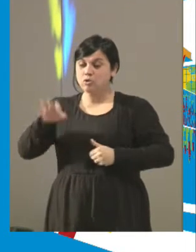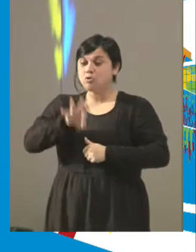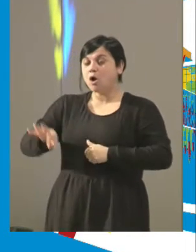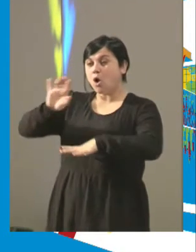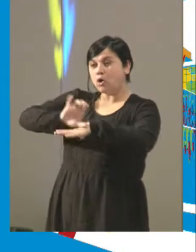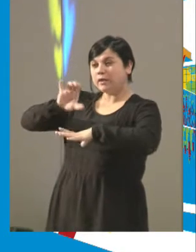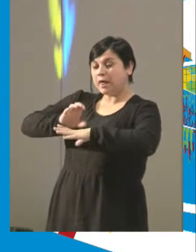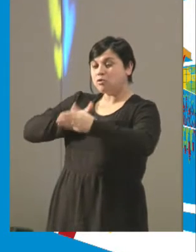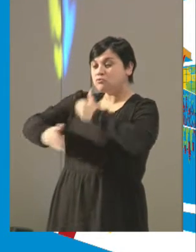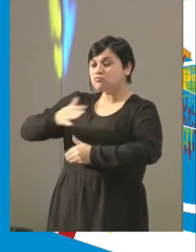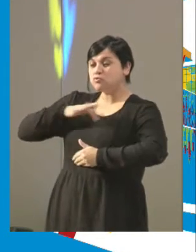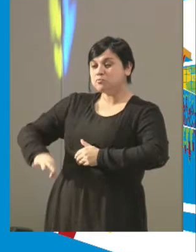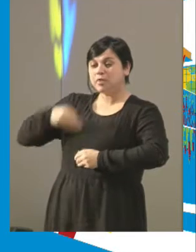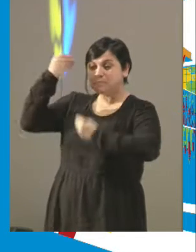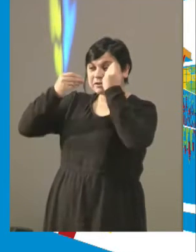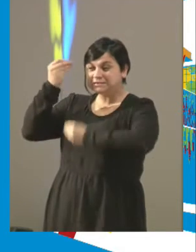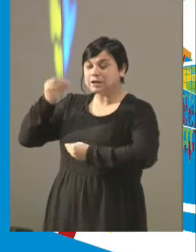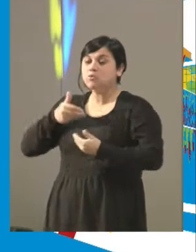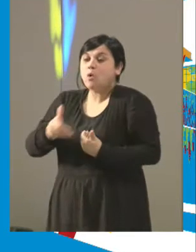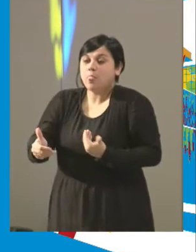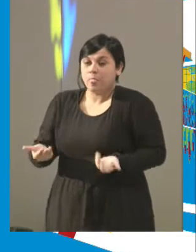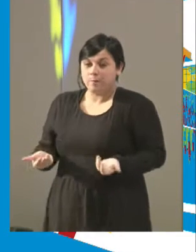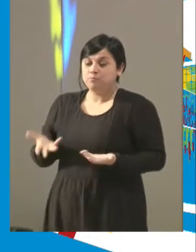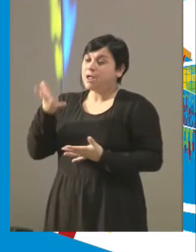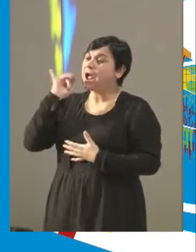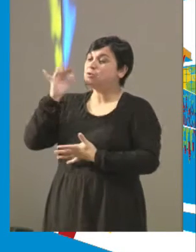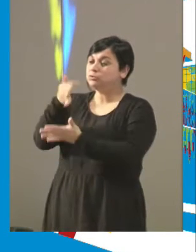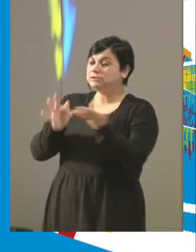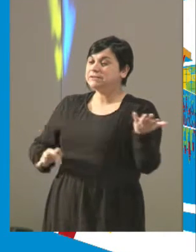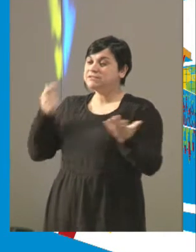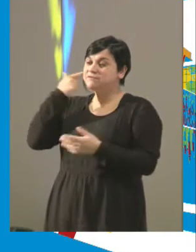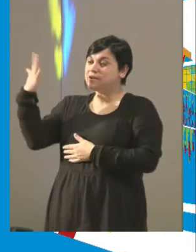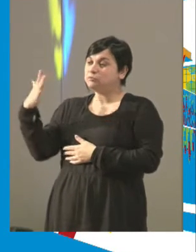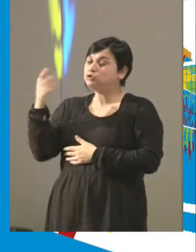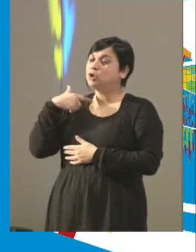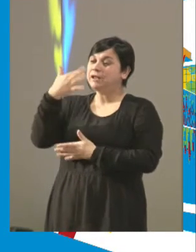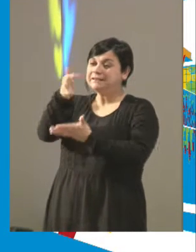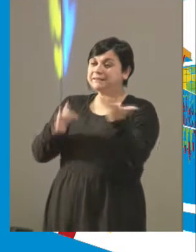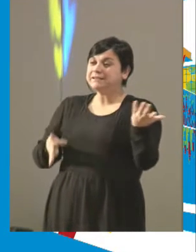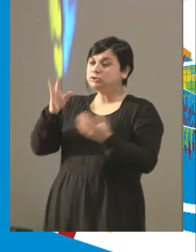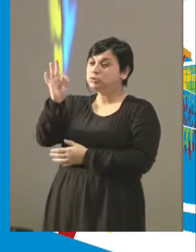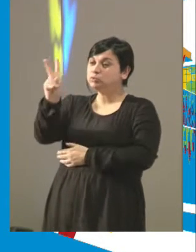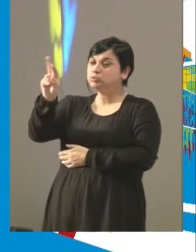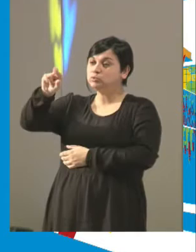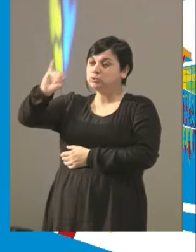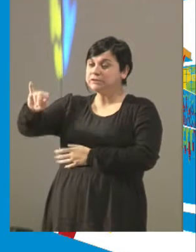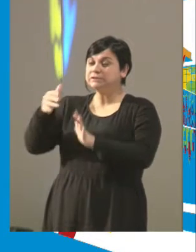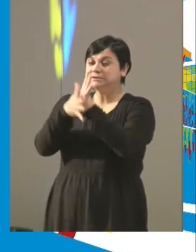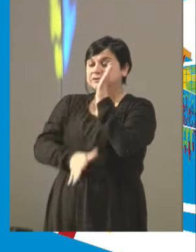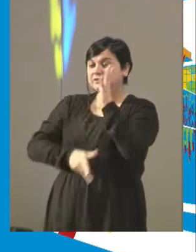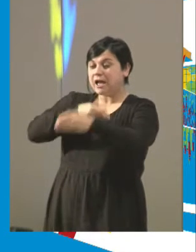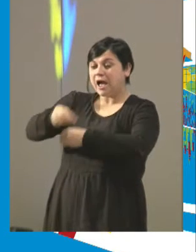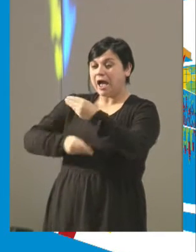sus propias palabras? Y él, bueno, pues define un test que es muy famoso, que se llama el test de Turing, que es básicamente poner un biombo